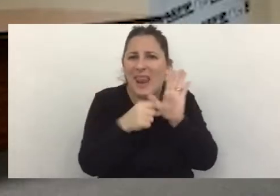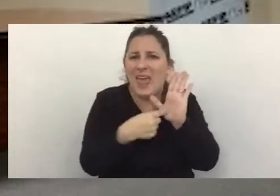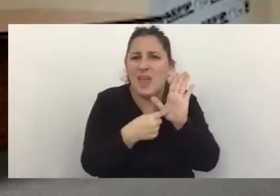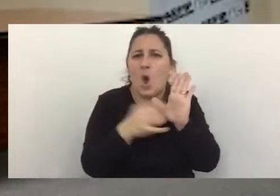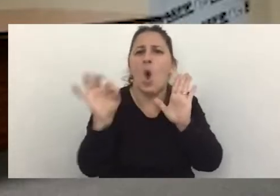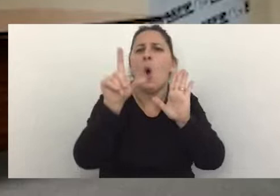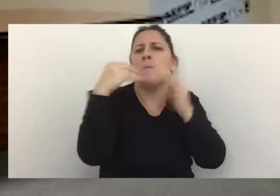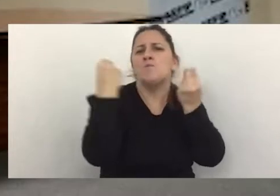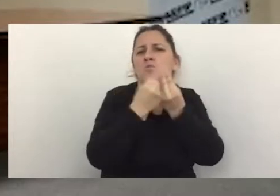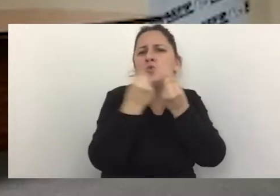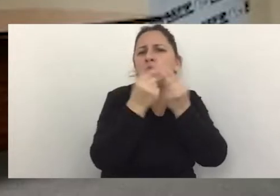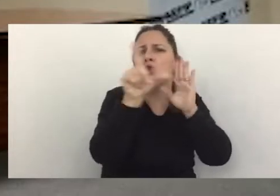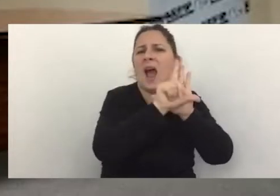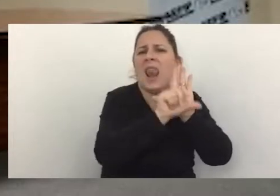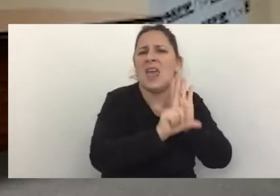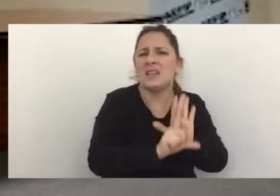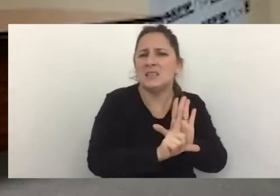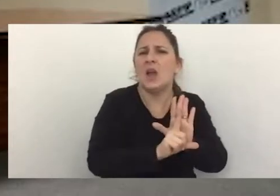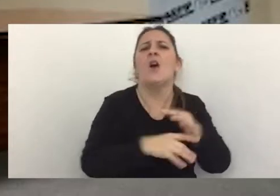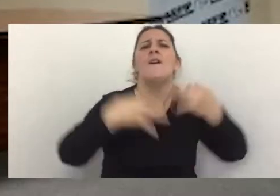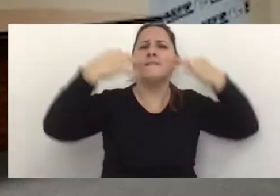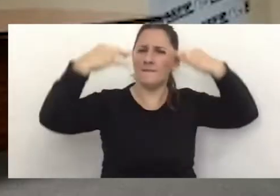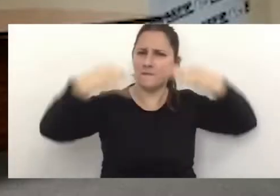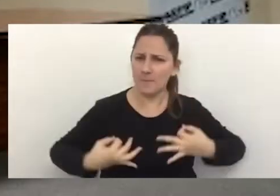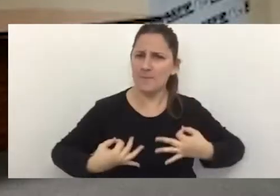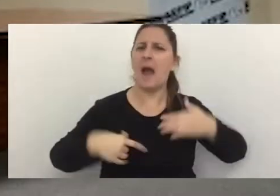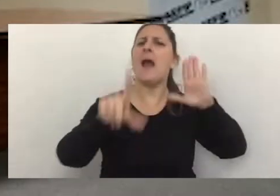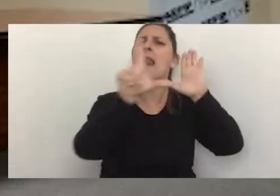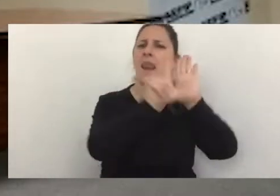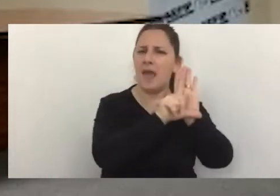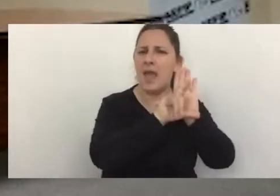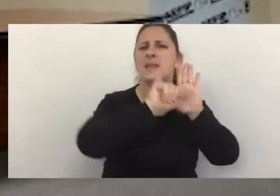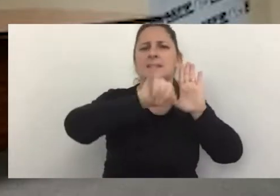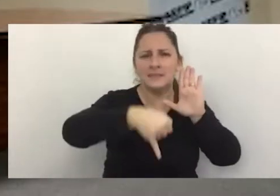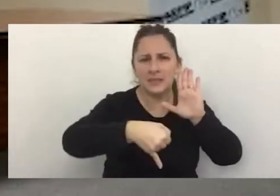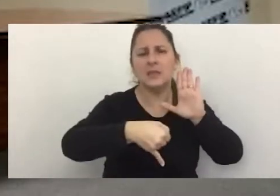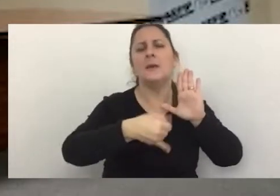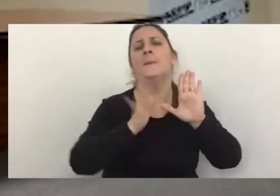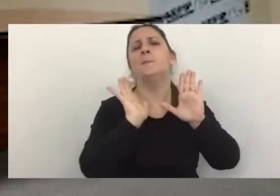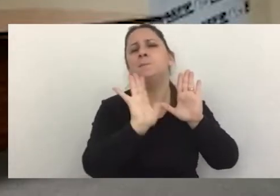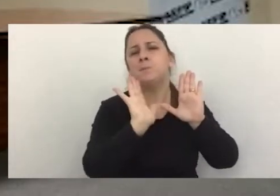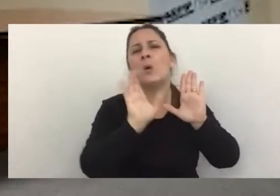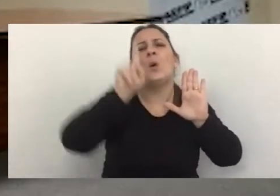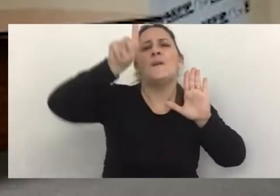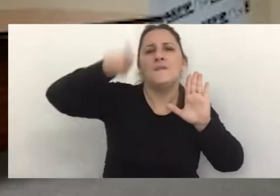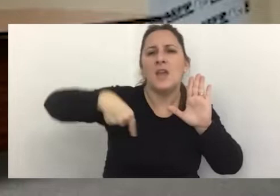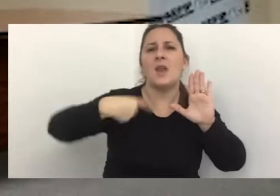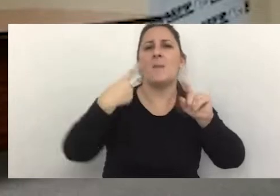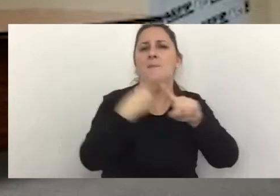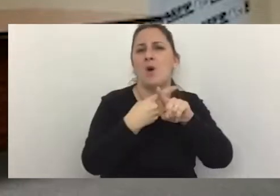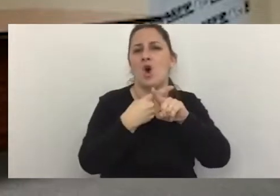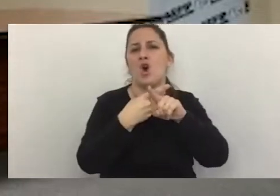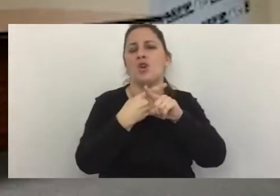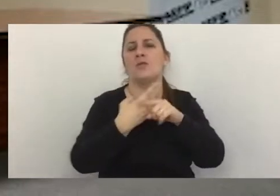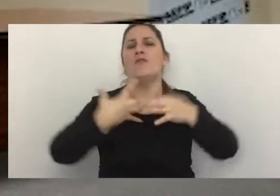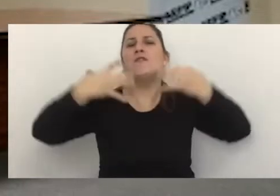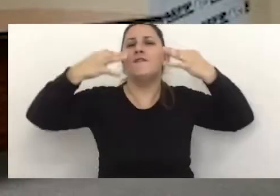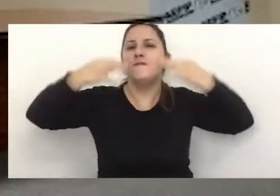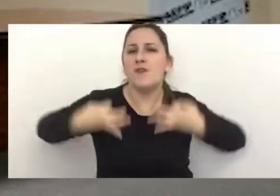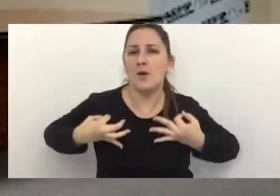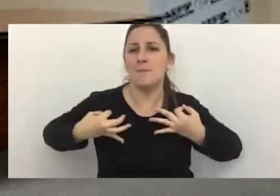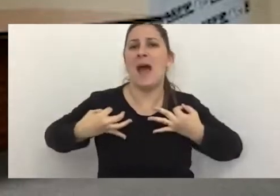por más que formalmente la ley sea producto de la formalidad que el